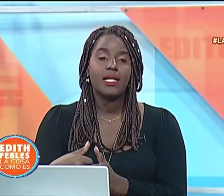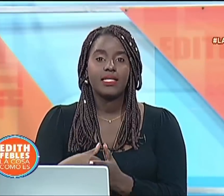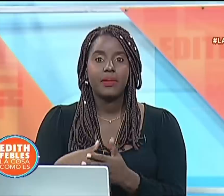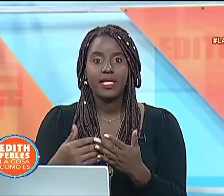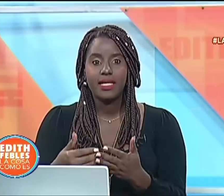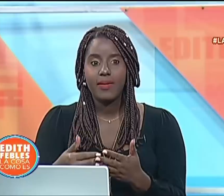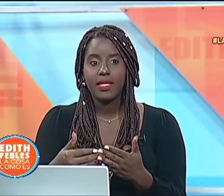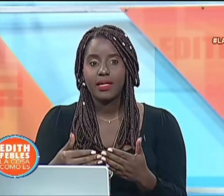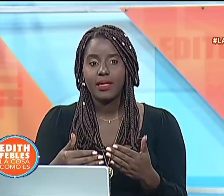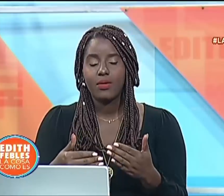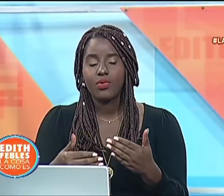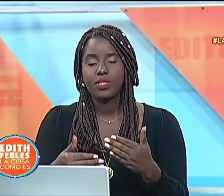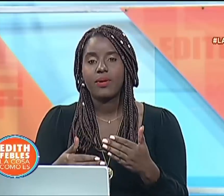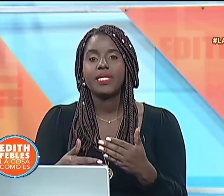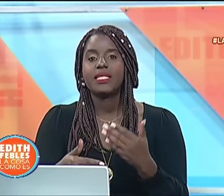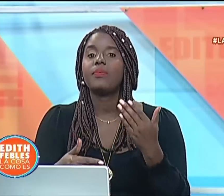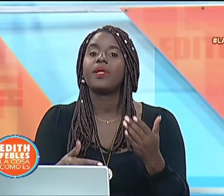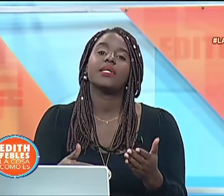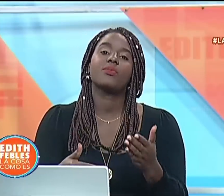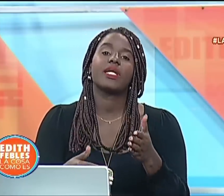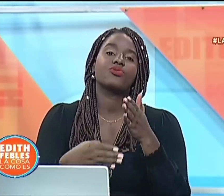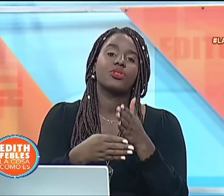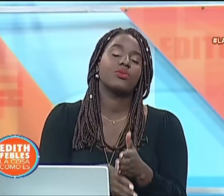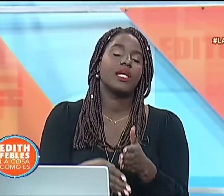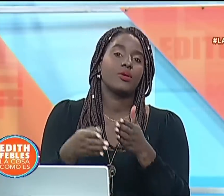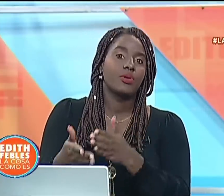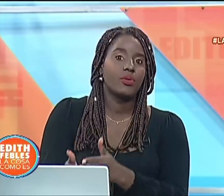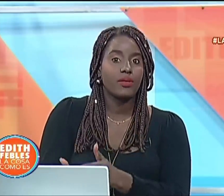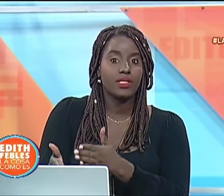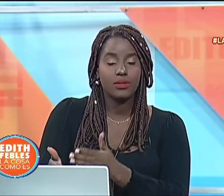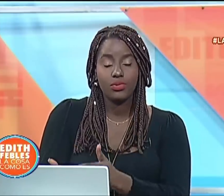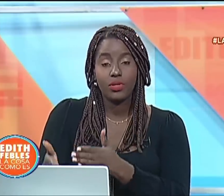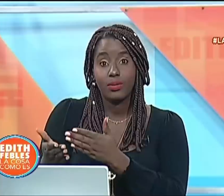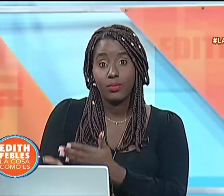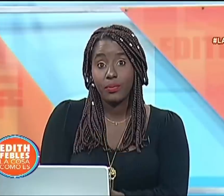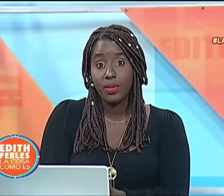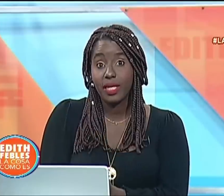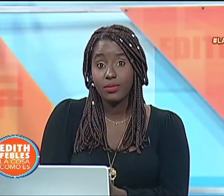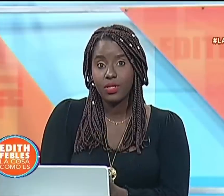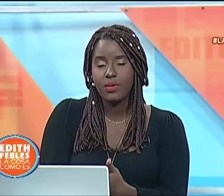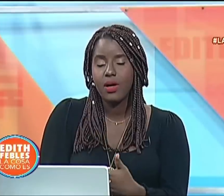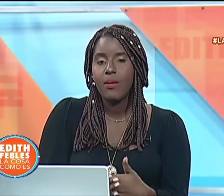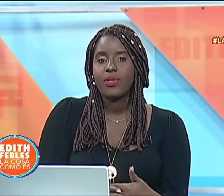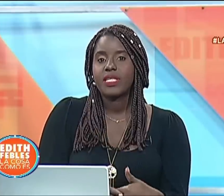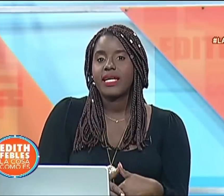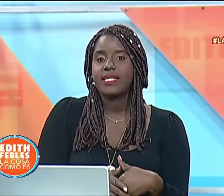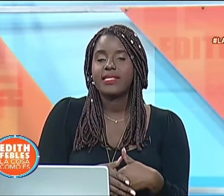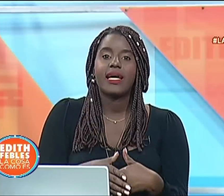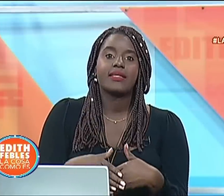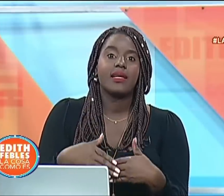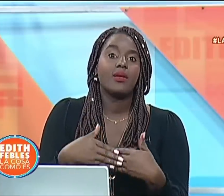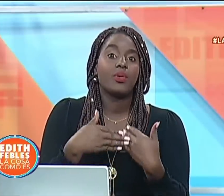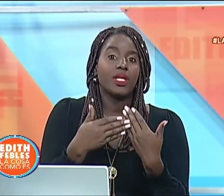cual ella planteaba de que como se va a vencer el plazo para sustituir a los procuradores adjuntos que nombró el Poder Ejecutivo, pues que ella